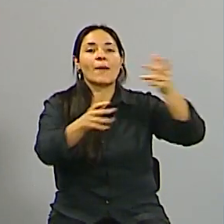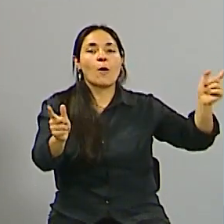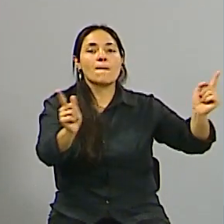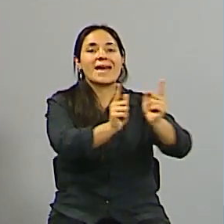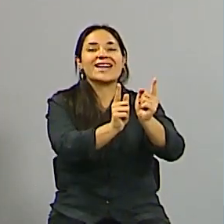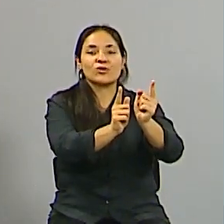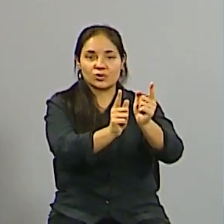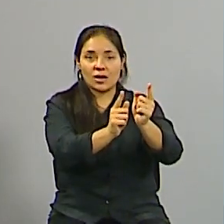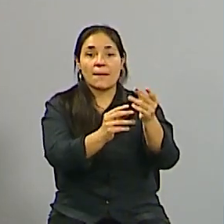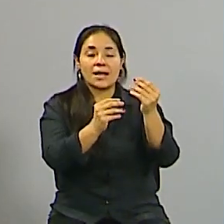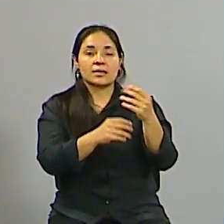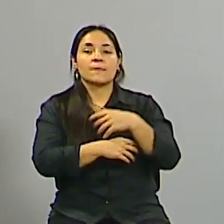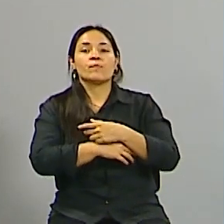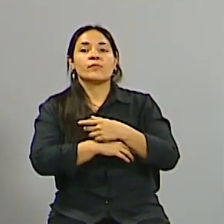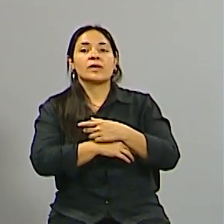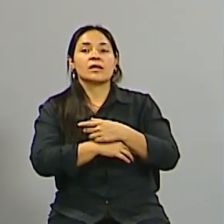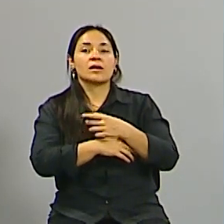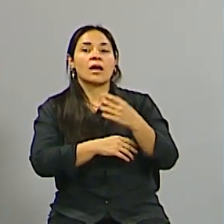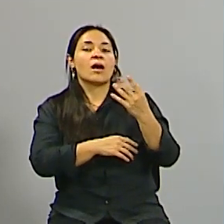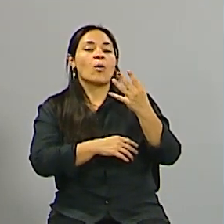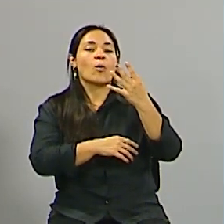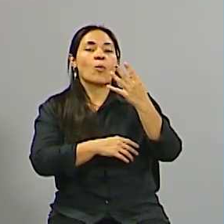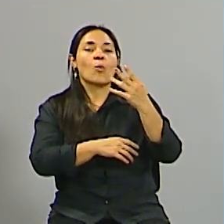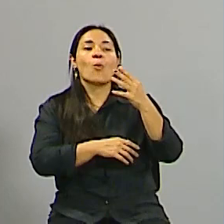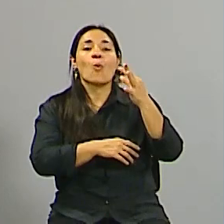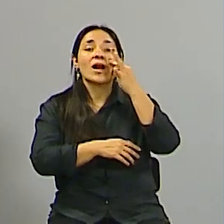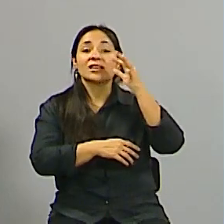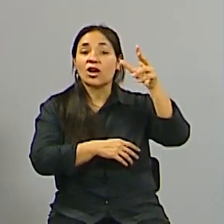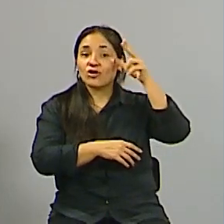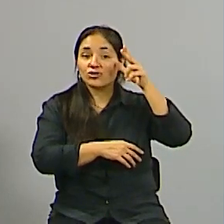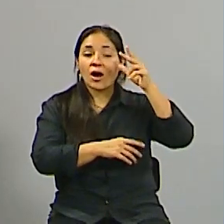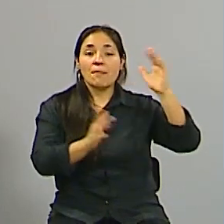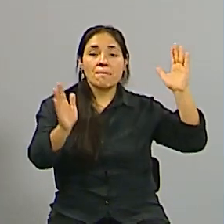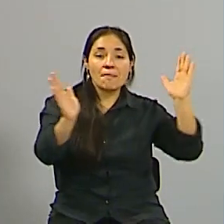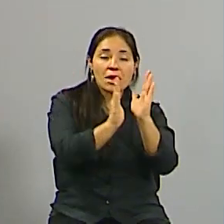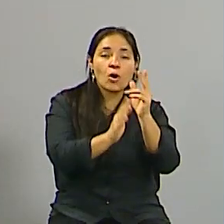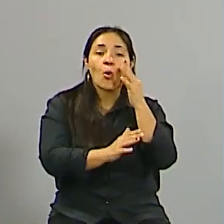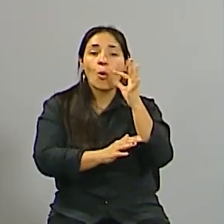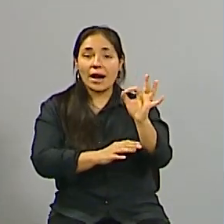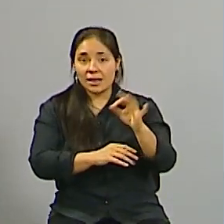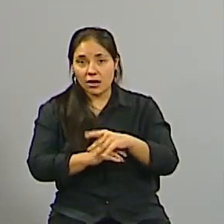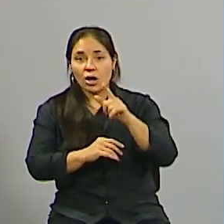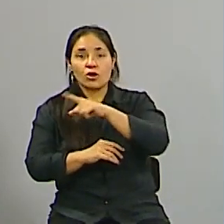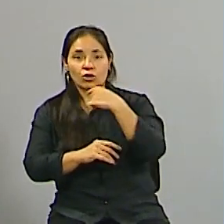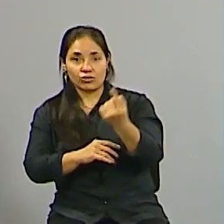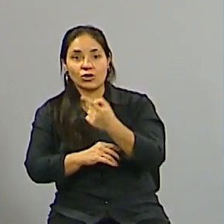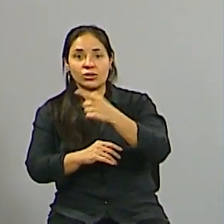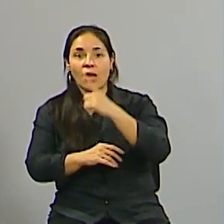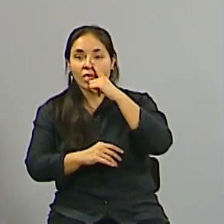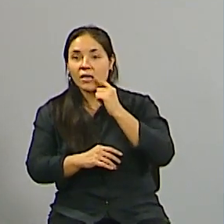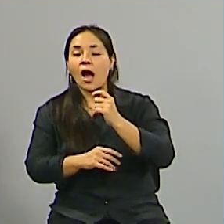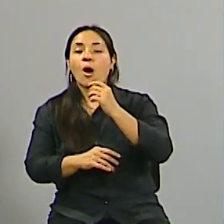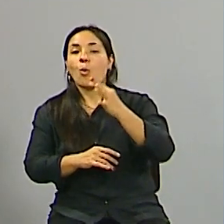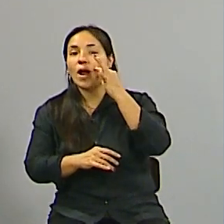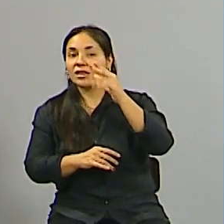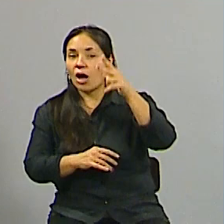para reducirla de 48 a 40. Nosotros estamos en una jornada de 48, es decir, son jornadas